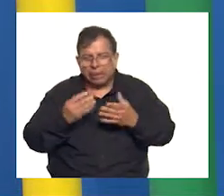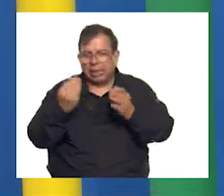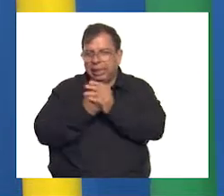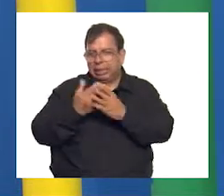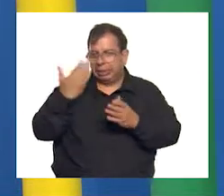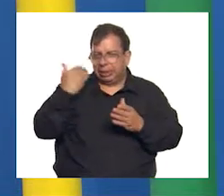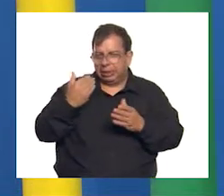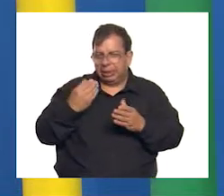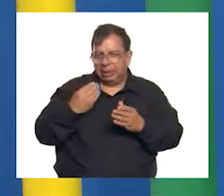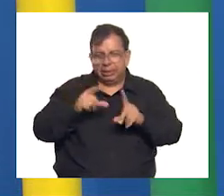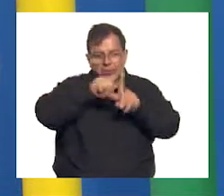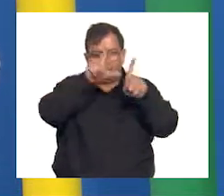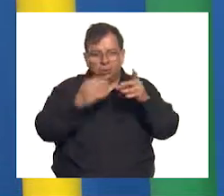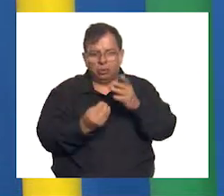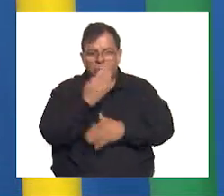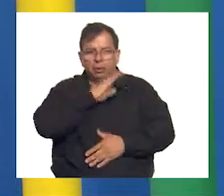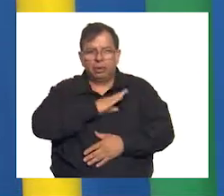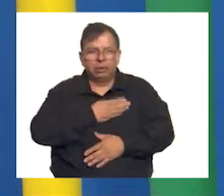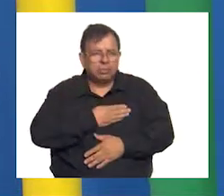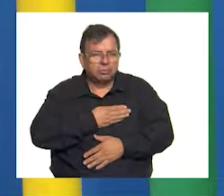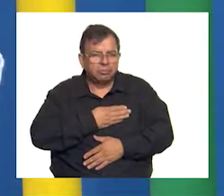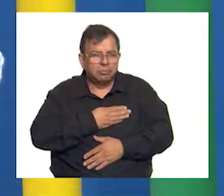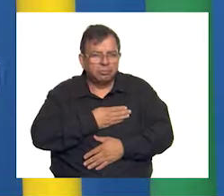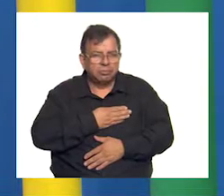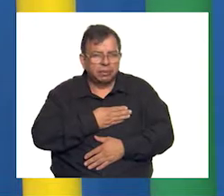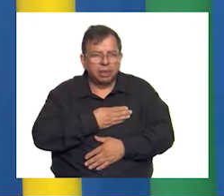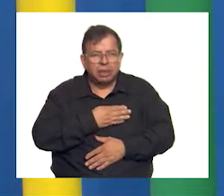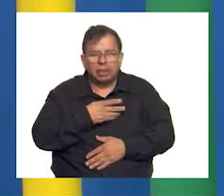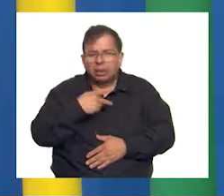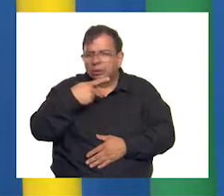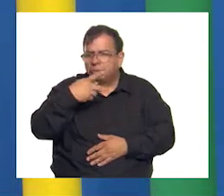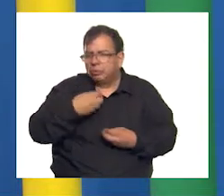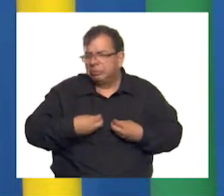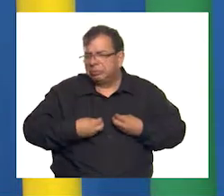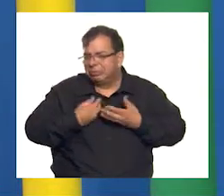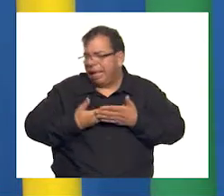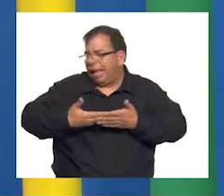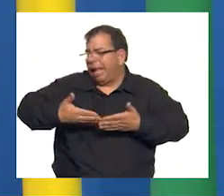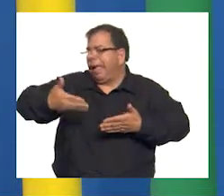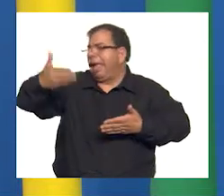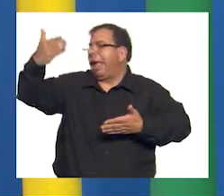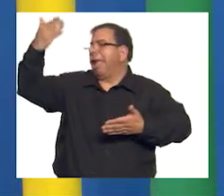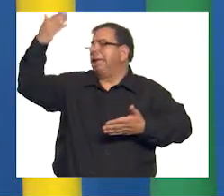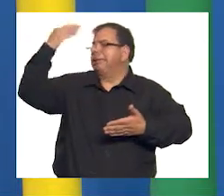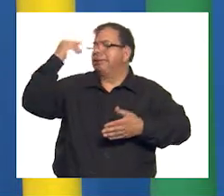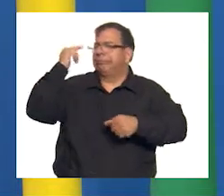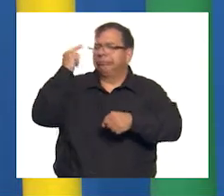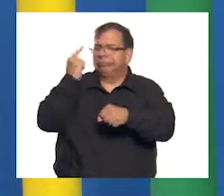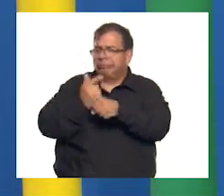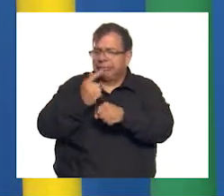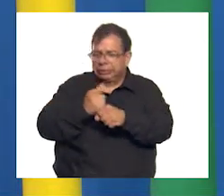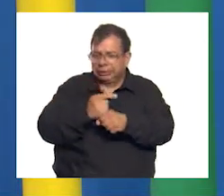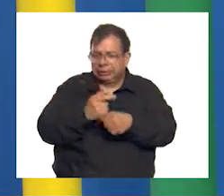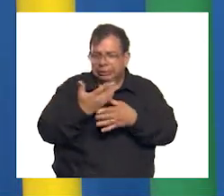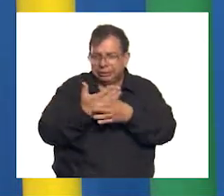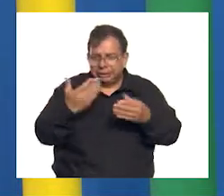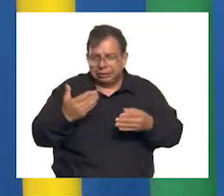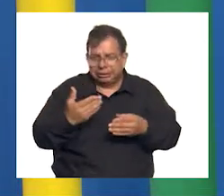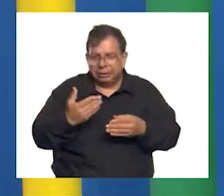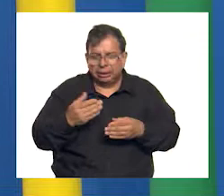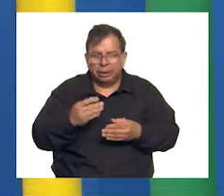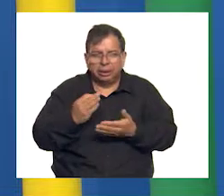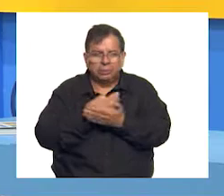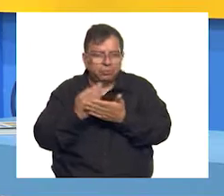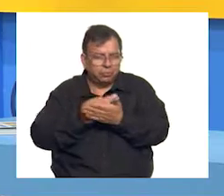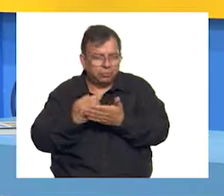pasadas sobre la Nueva España, ¿qué cosas de la vida cotidiana de aquellos años pueden identificar en la leyenda de la mulata de Córdoba,